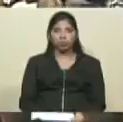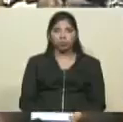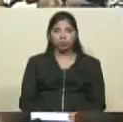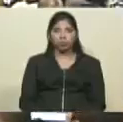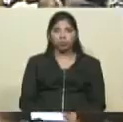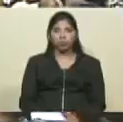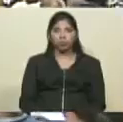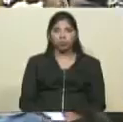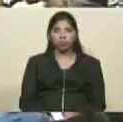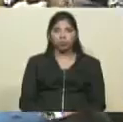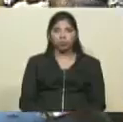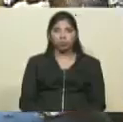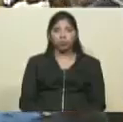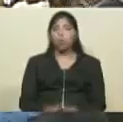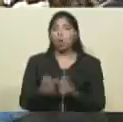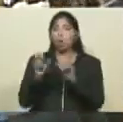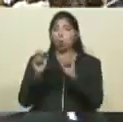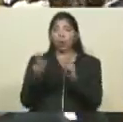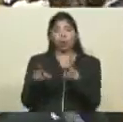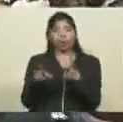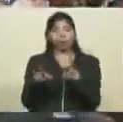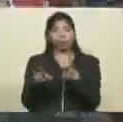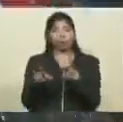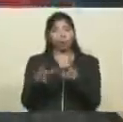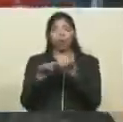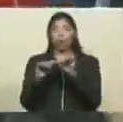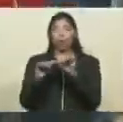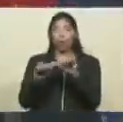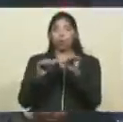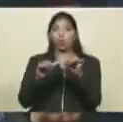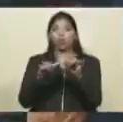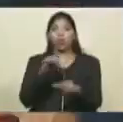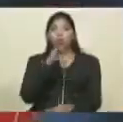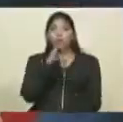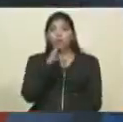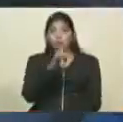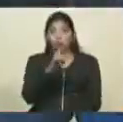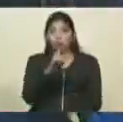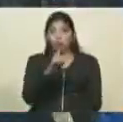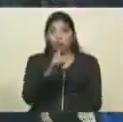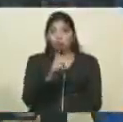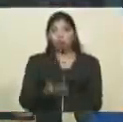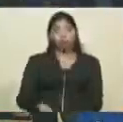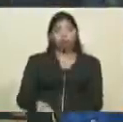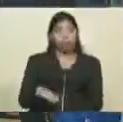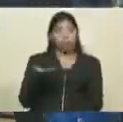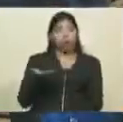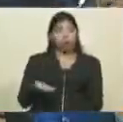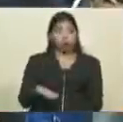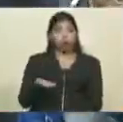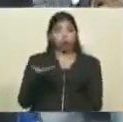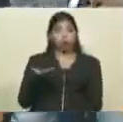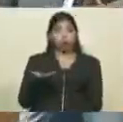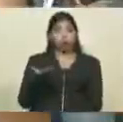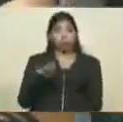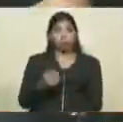Bueno, retomamos la sesión para dar información relevante.